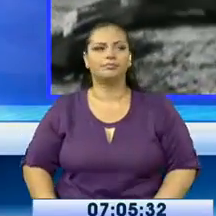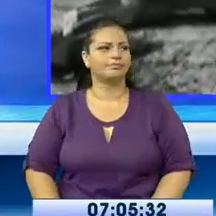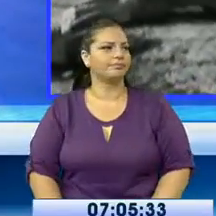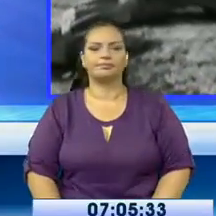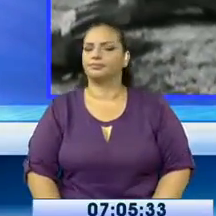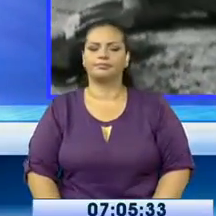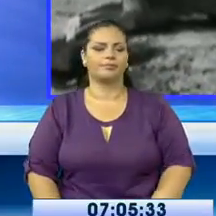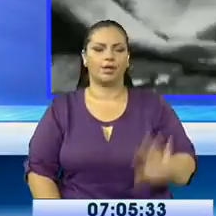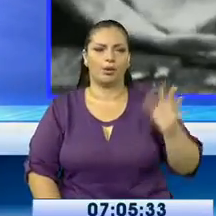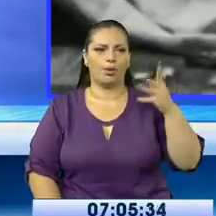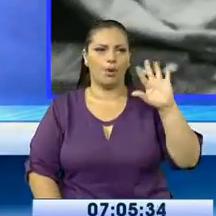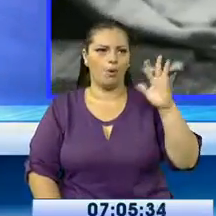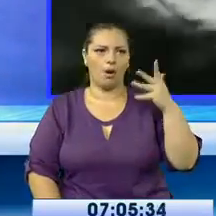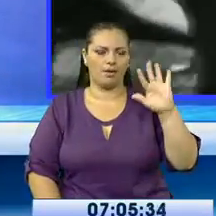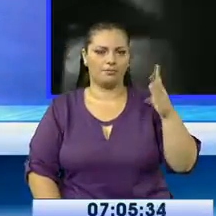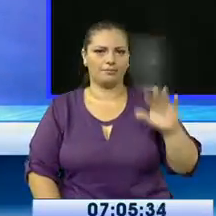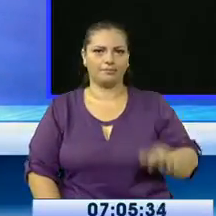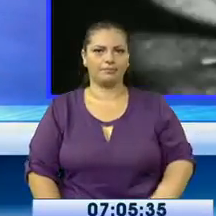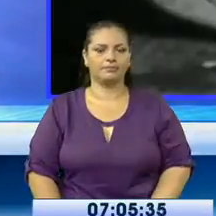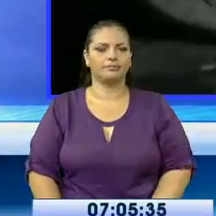todavía no. Todavía